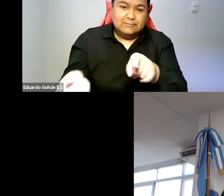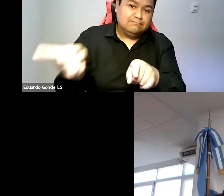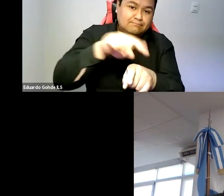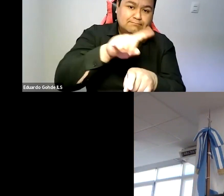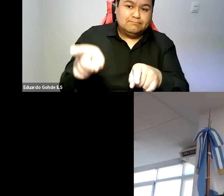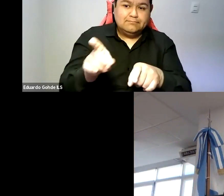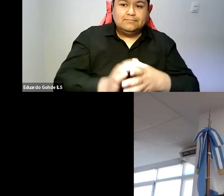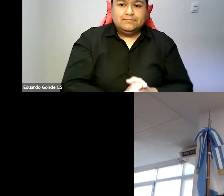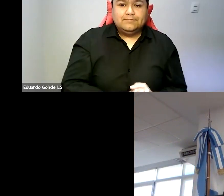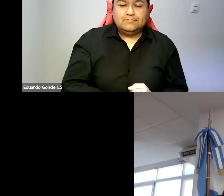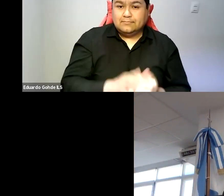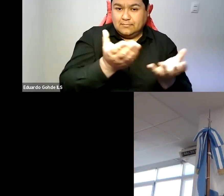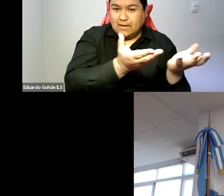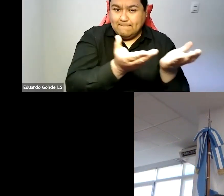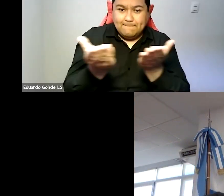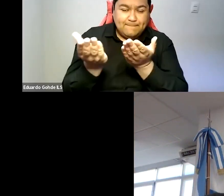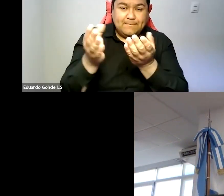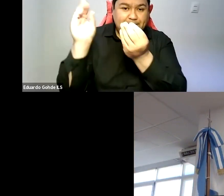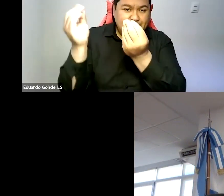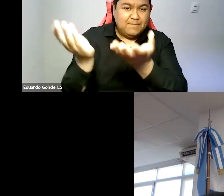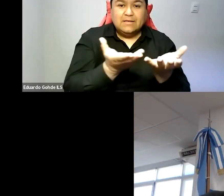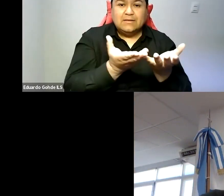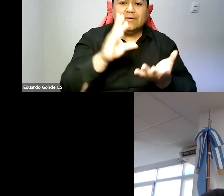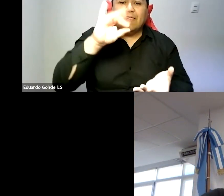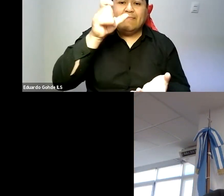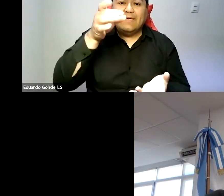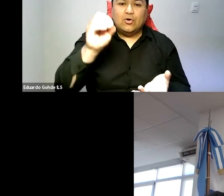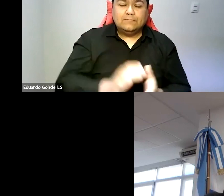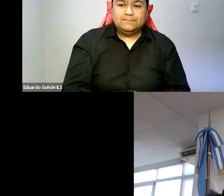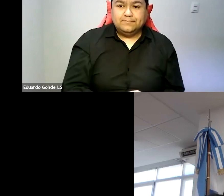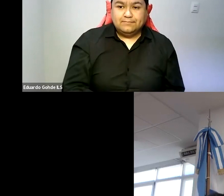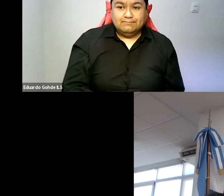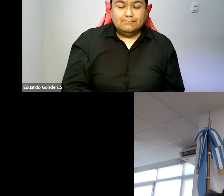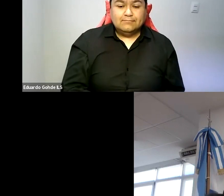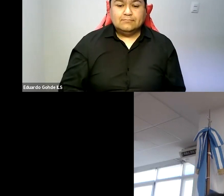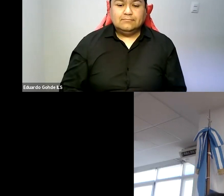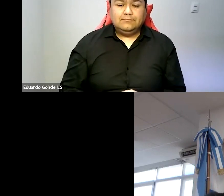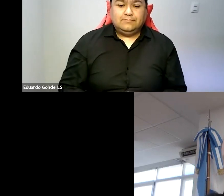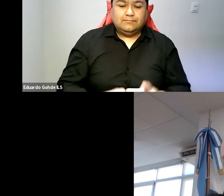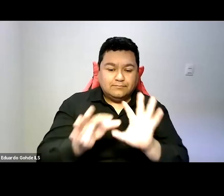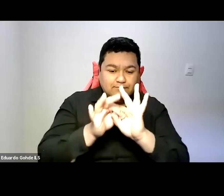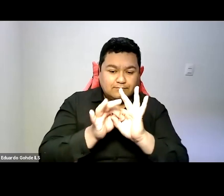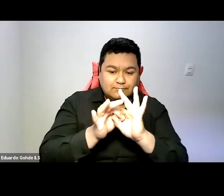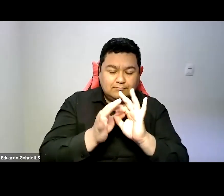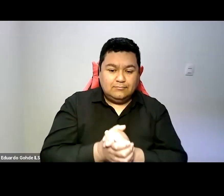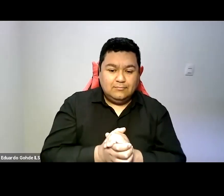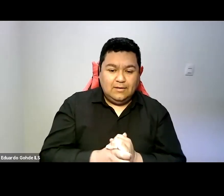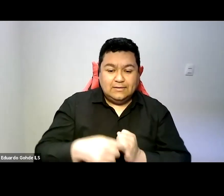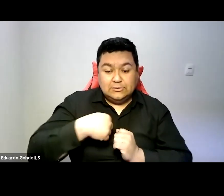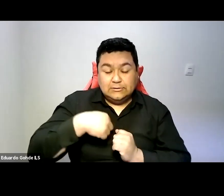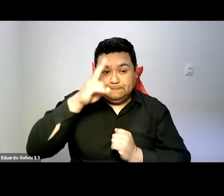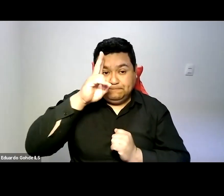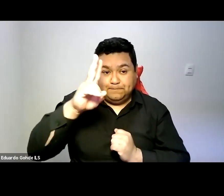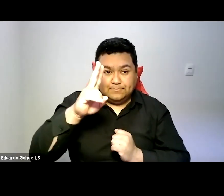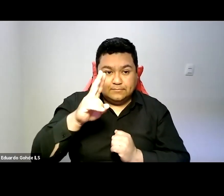Doctor Diego Golombek, bienvenido una vez más. Muchísimas gracias, Edgar. Es un honor dar esta conferencia inaugural. Soy admirador